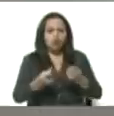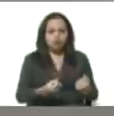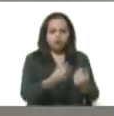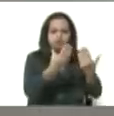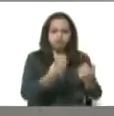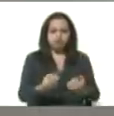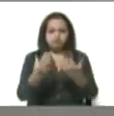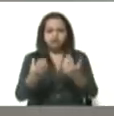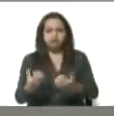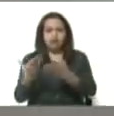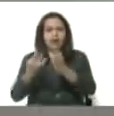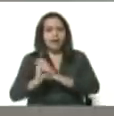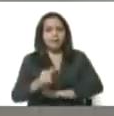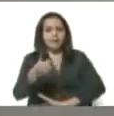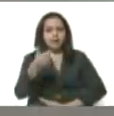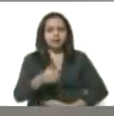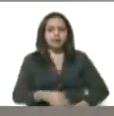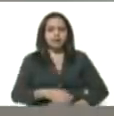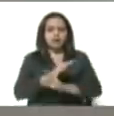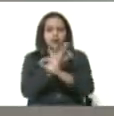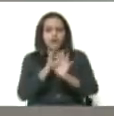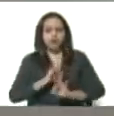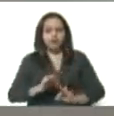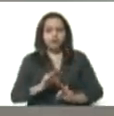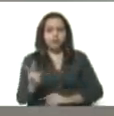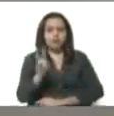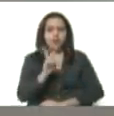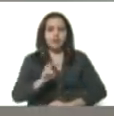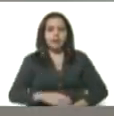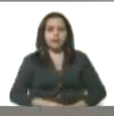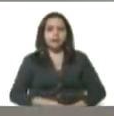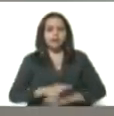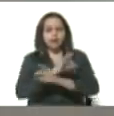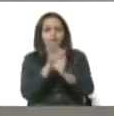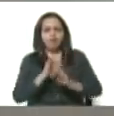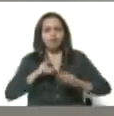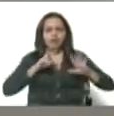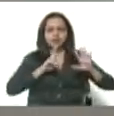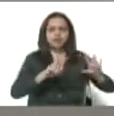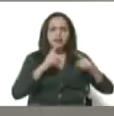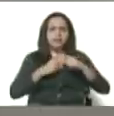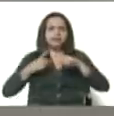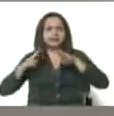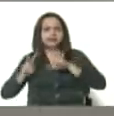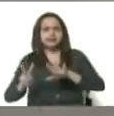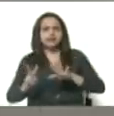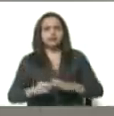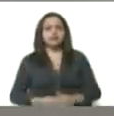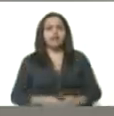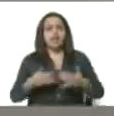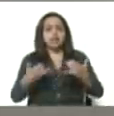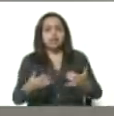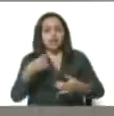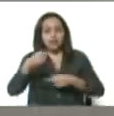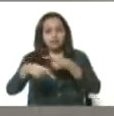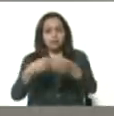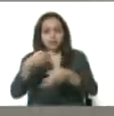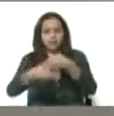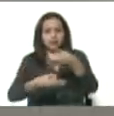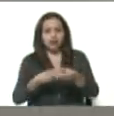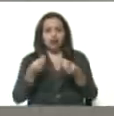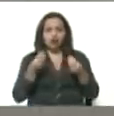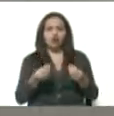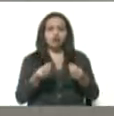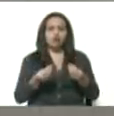donde se han presentado con el método venezolano. El método del 7 más 7, Ya hablaremos más adelante